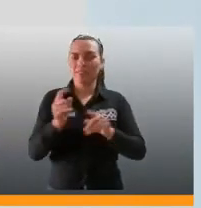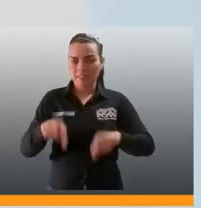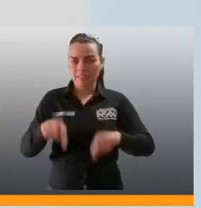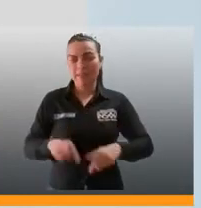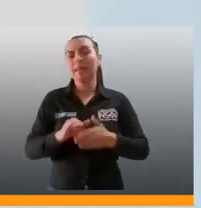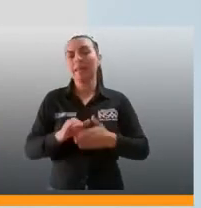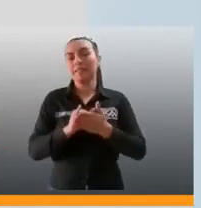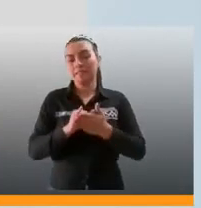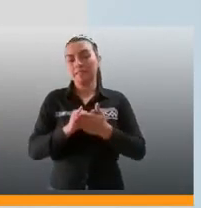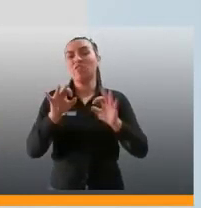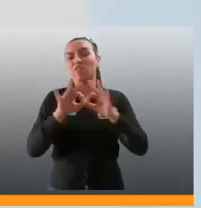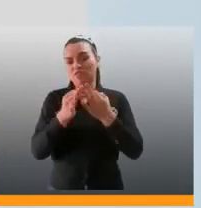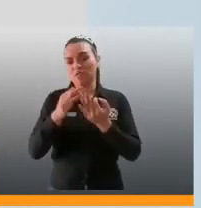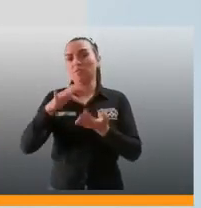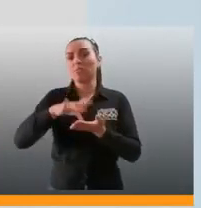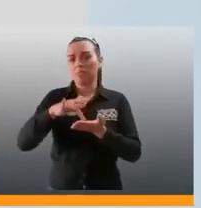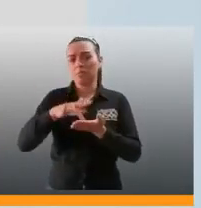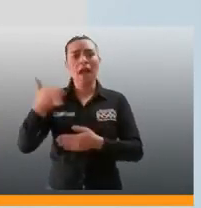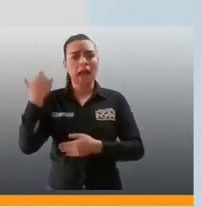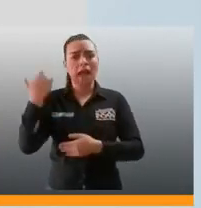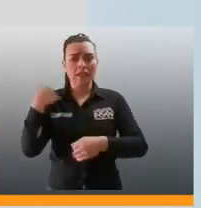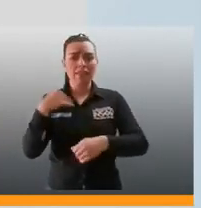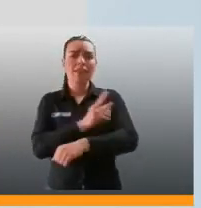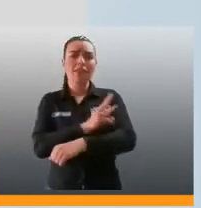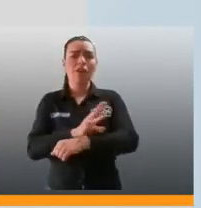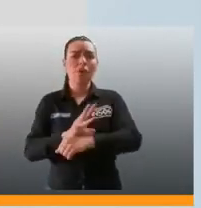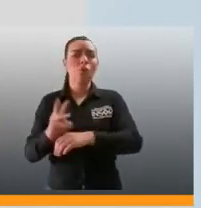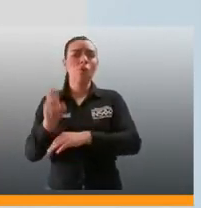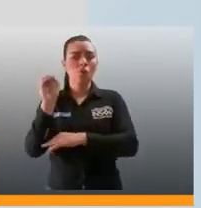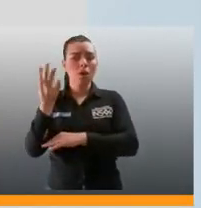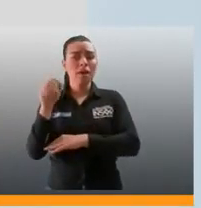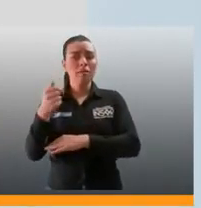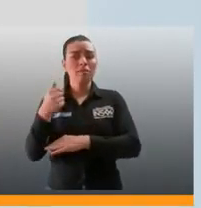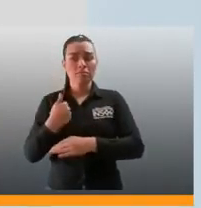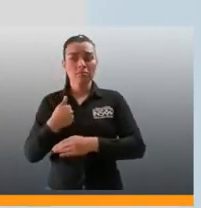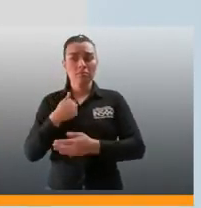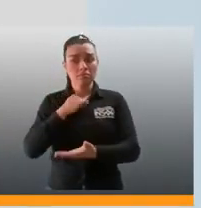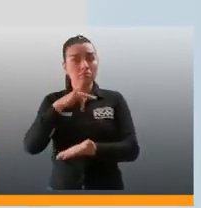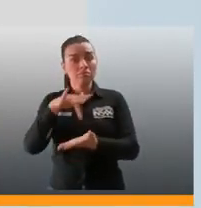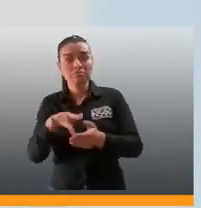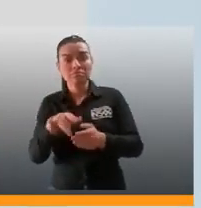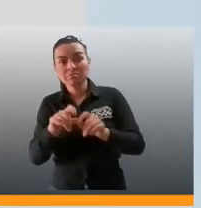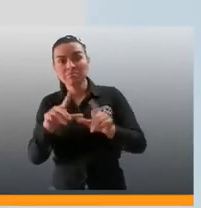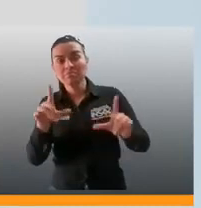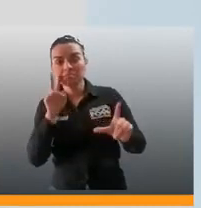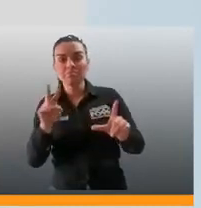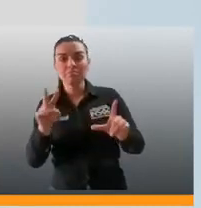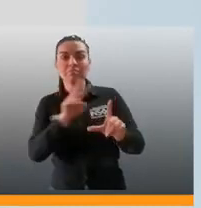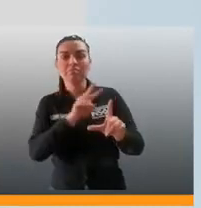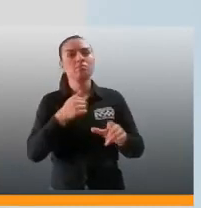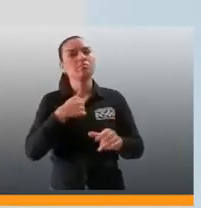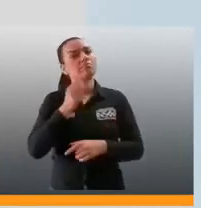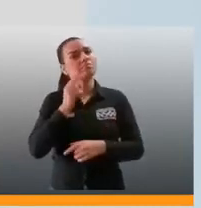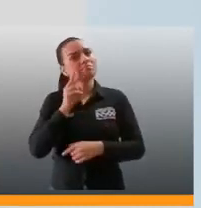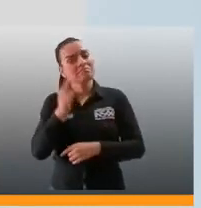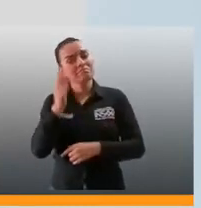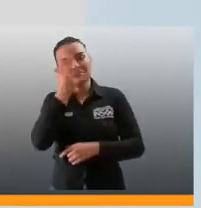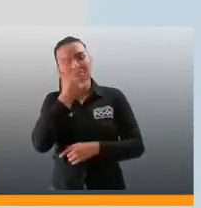algunos webinar que he tenido la posibilidad de estar, me gusta mucho cuando escucho participar un niño de